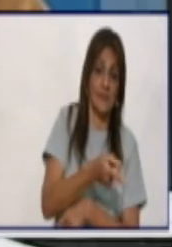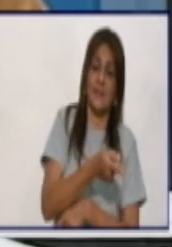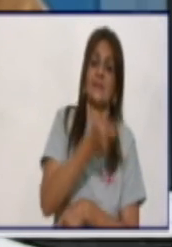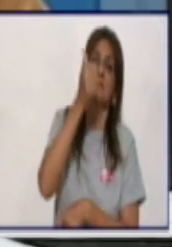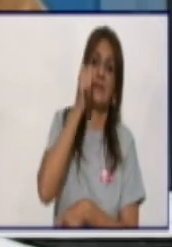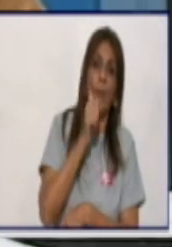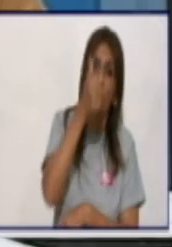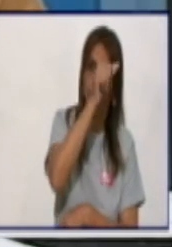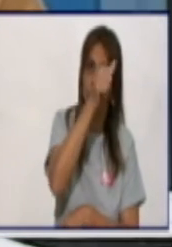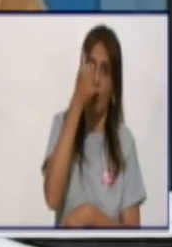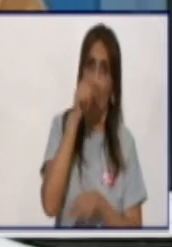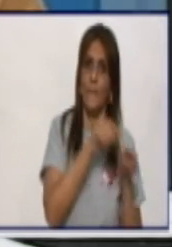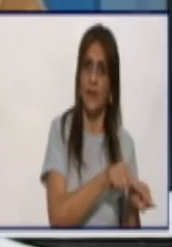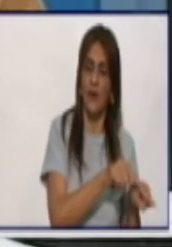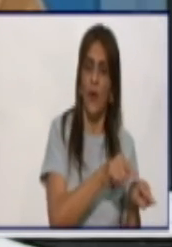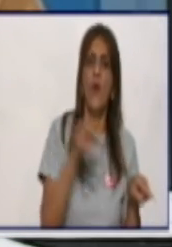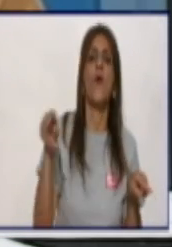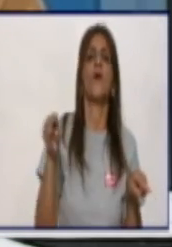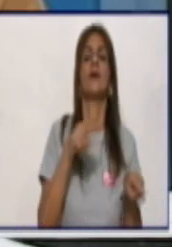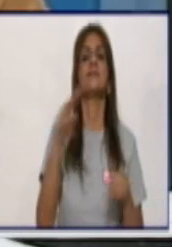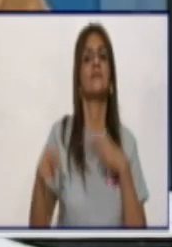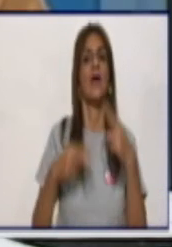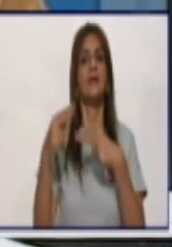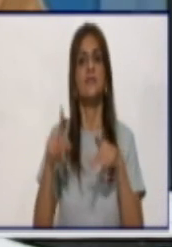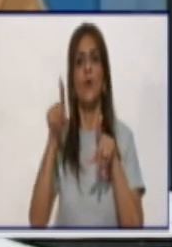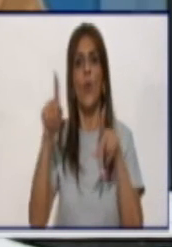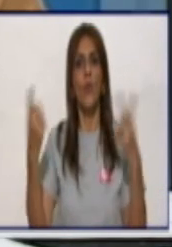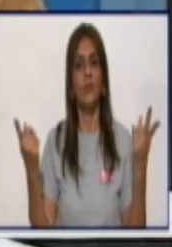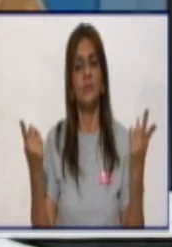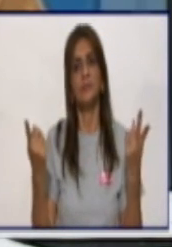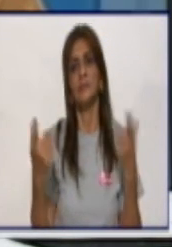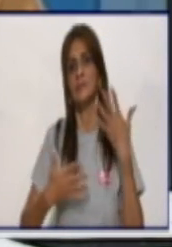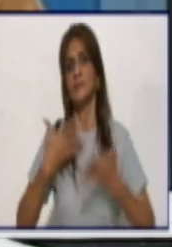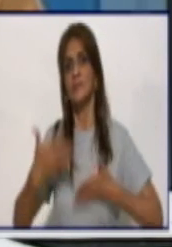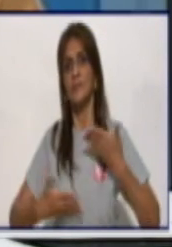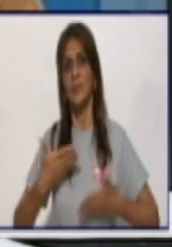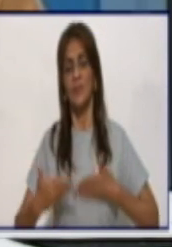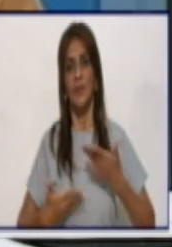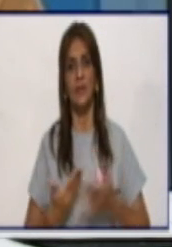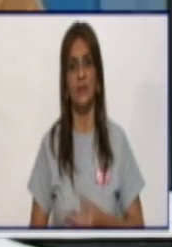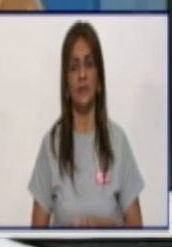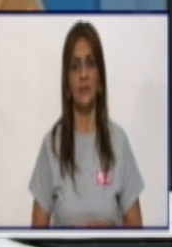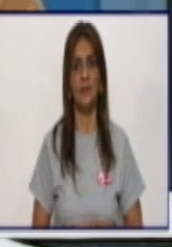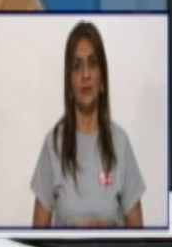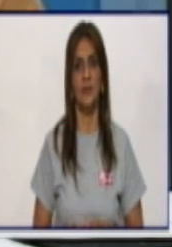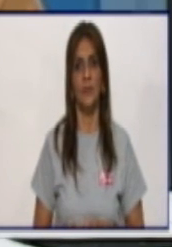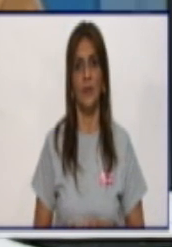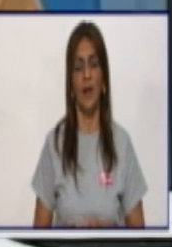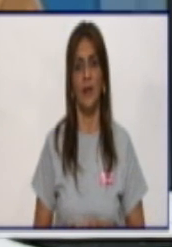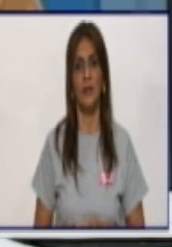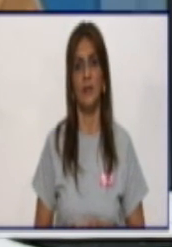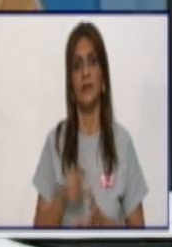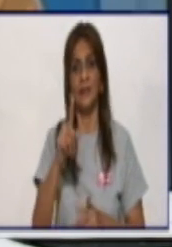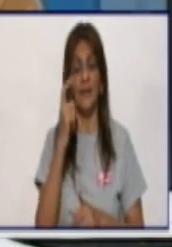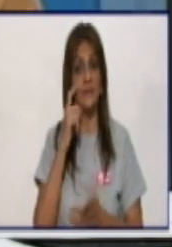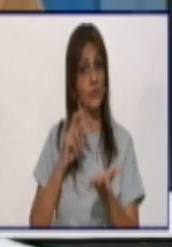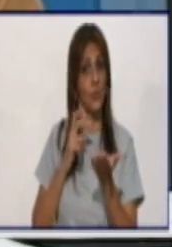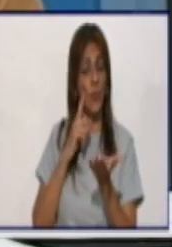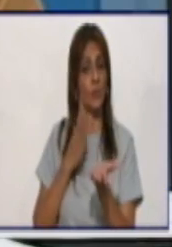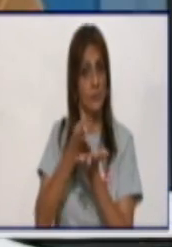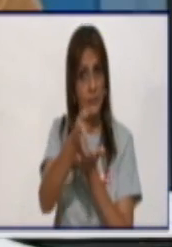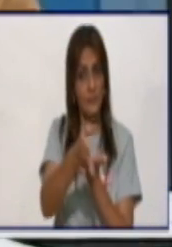evento que se desarrolló en la ciudad de bayamo que estuvo encaminado a proyectar el futuro de